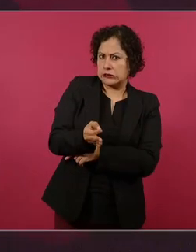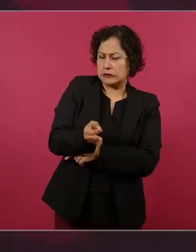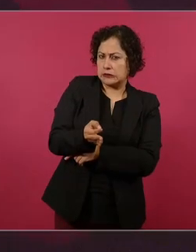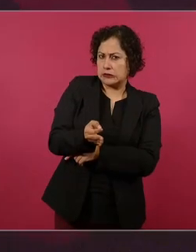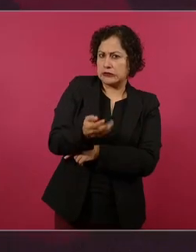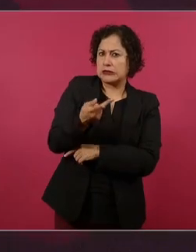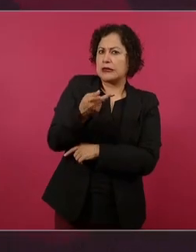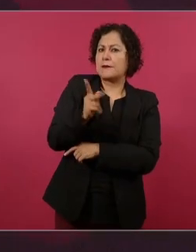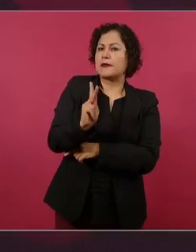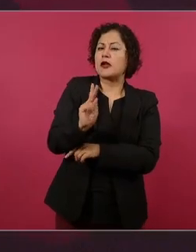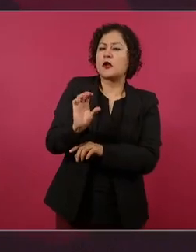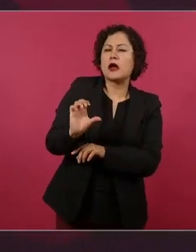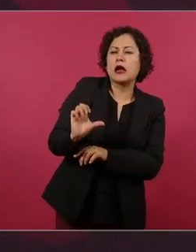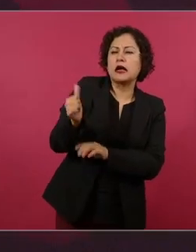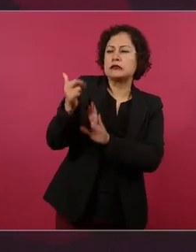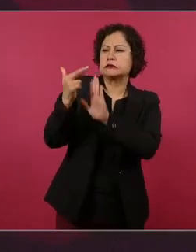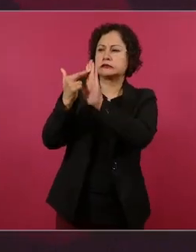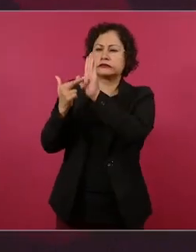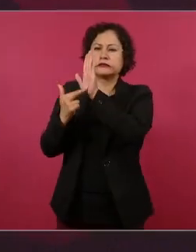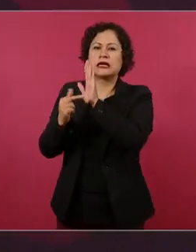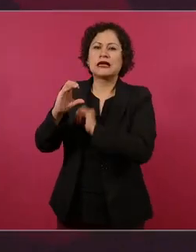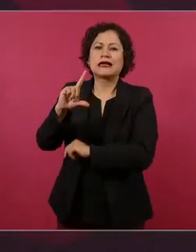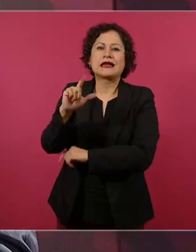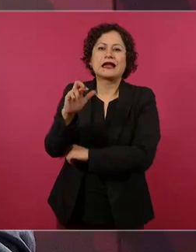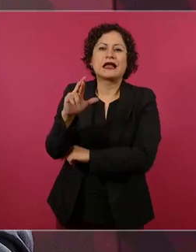y separan